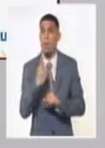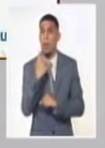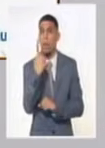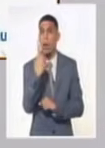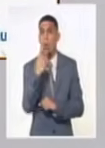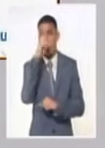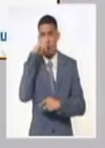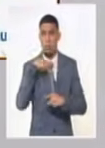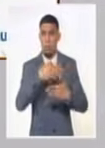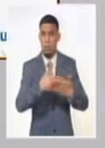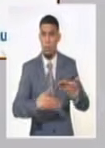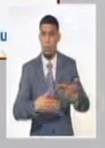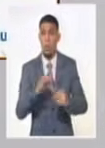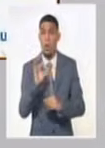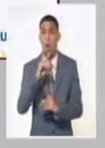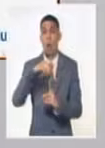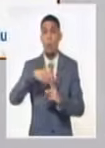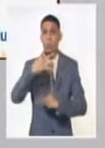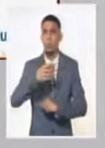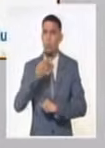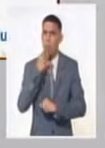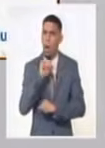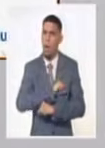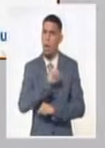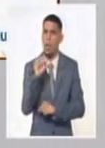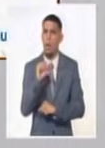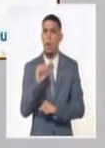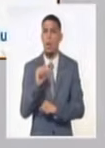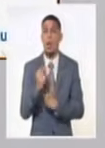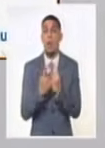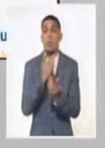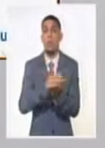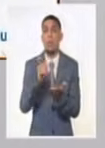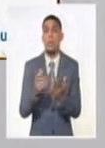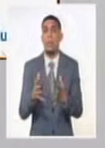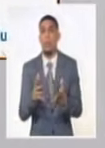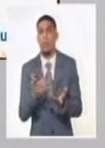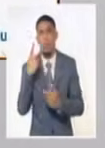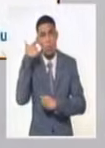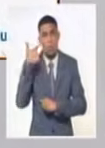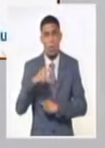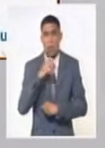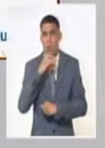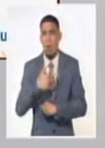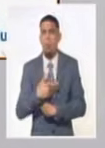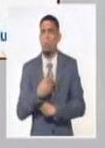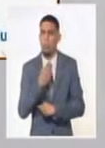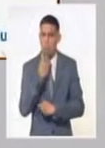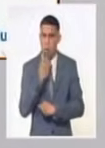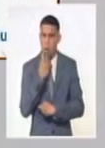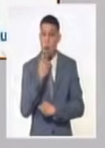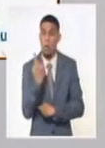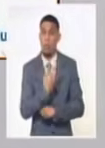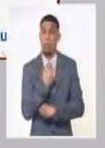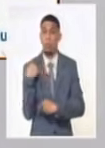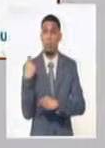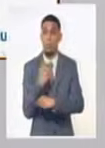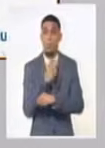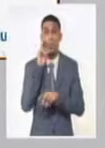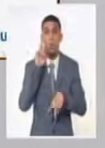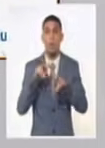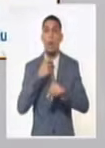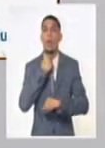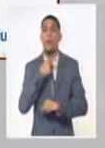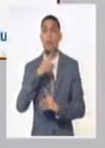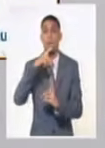óigame, usted se va a graduar, no tenga la menor duda. Buscaremos la mejor fórmula. Será, si es una defensa de tesis, a lo